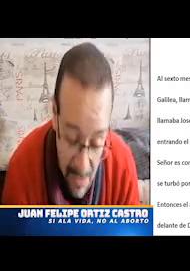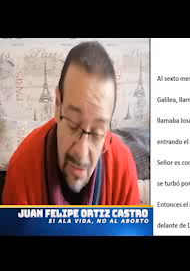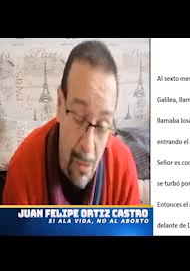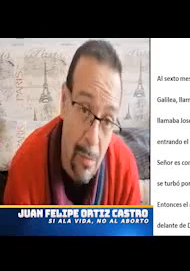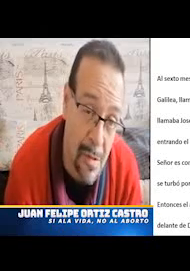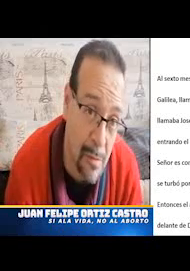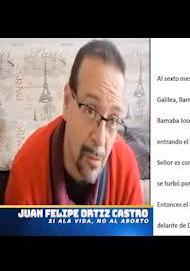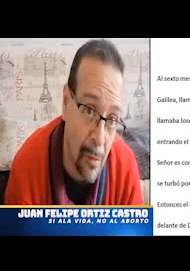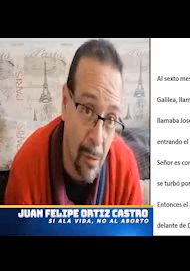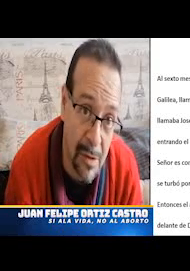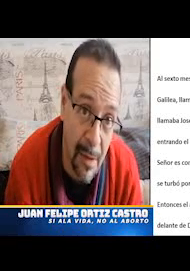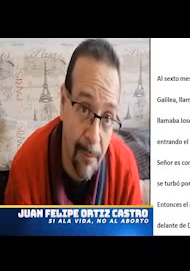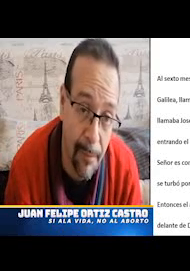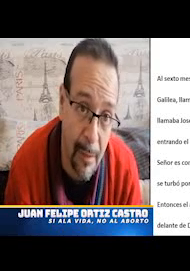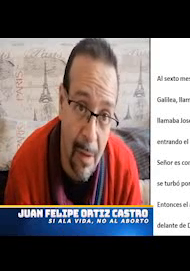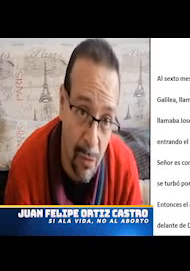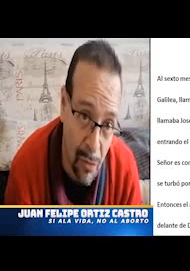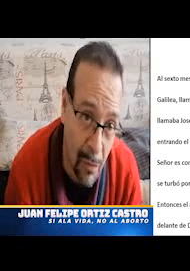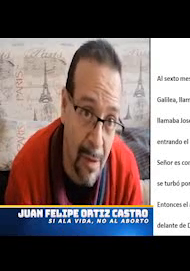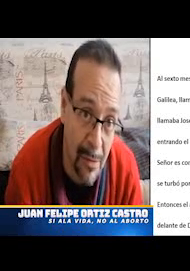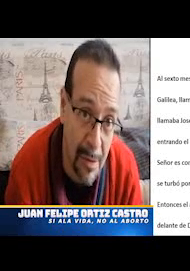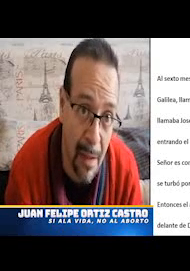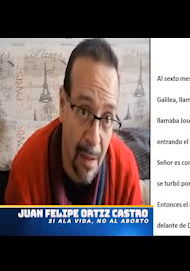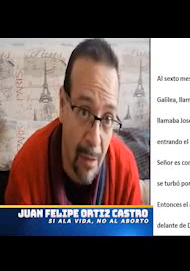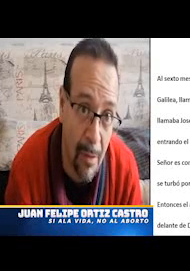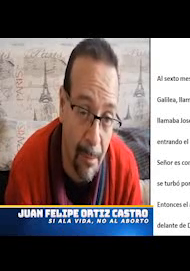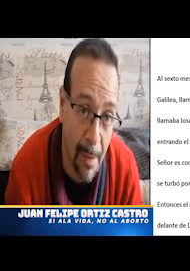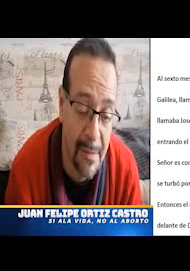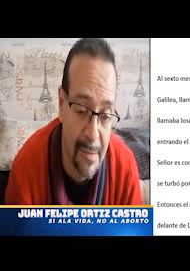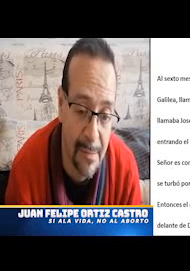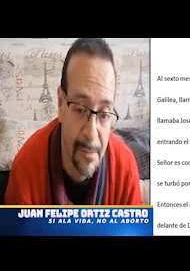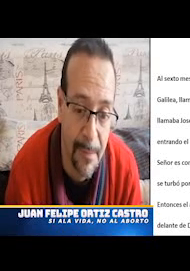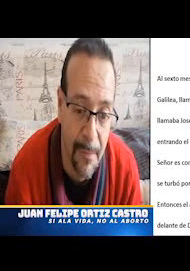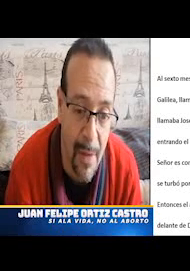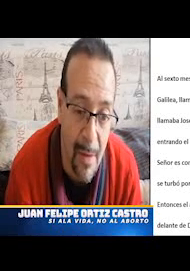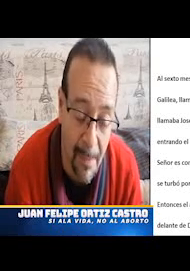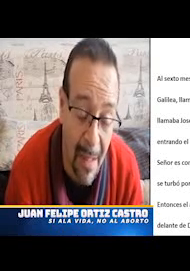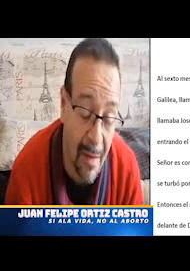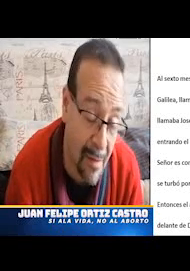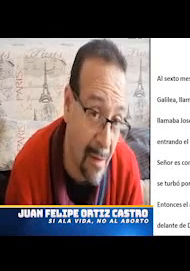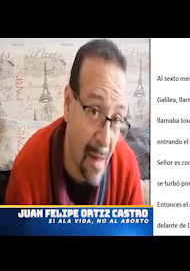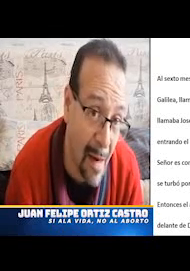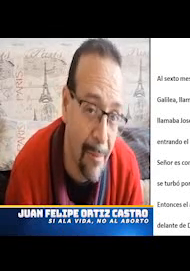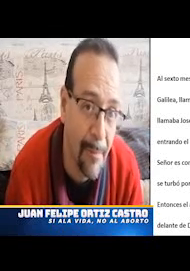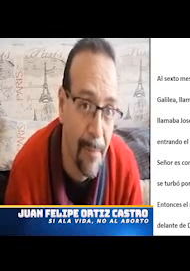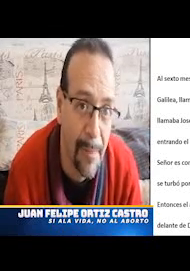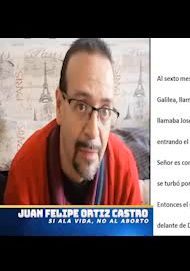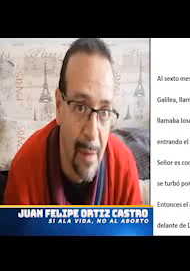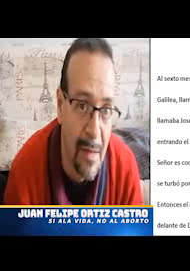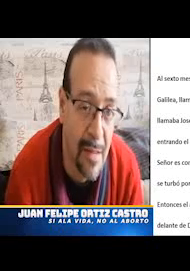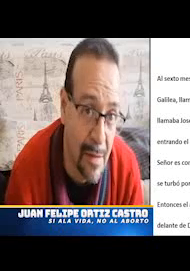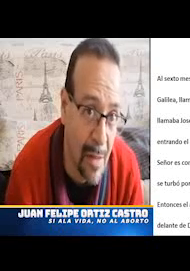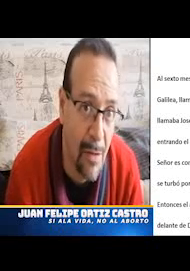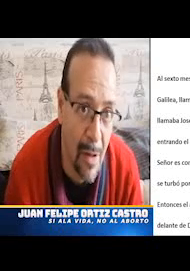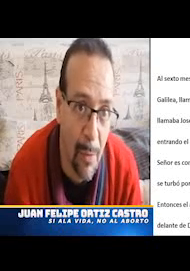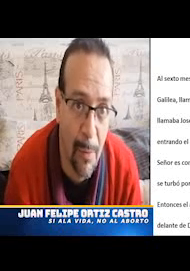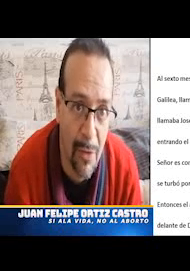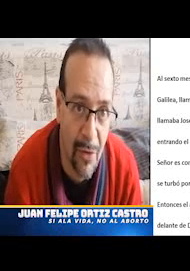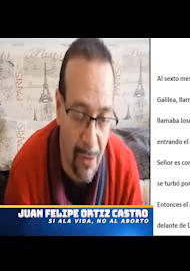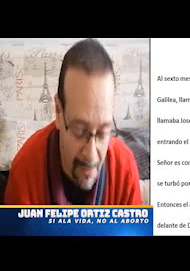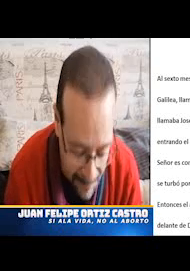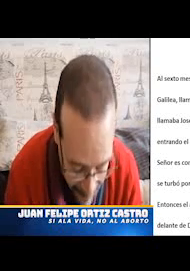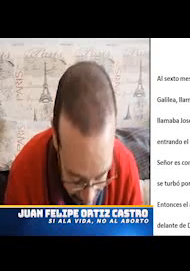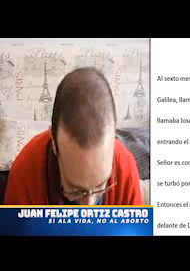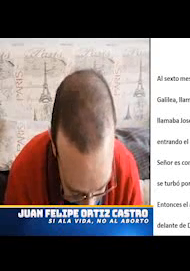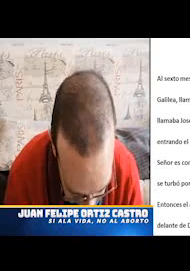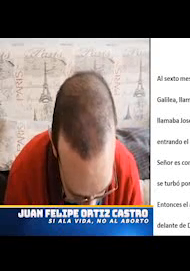Y Dios hizo lo mismo con José. Le puso un corazón tranquilo y en paz para que entendiera que el sentido y el